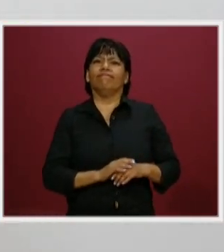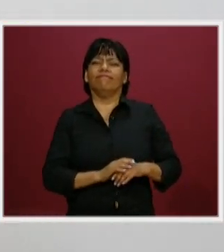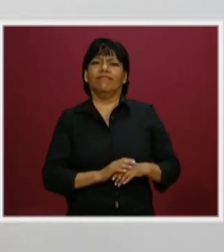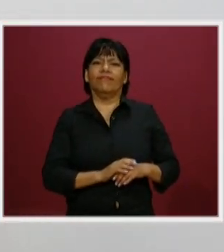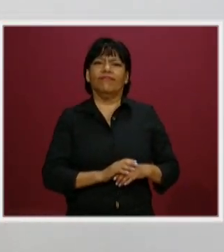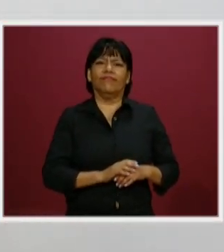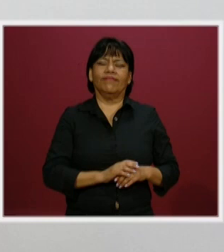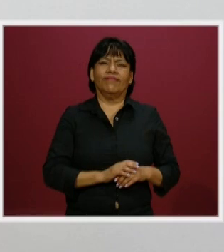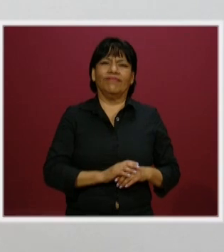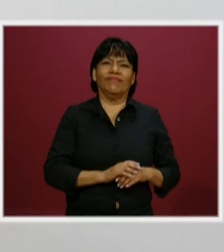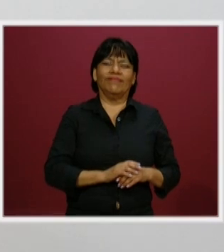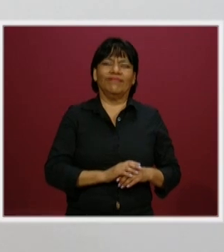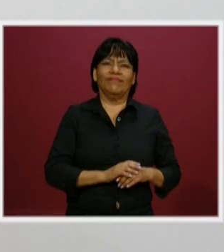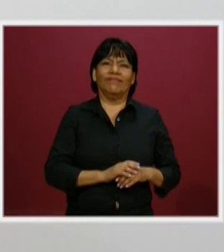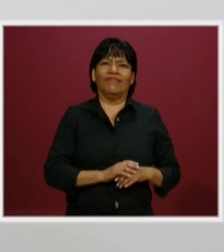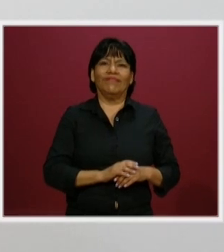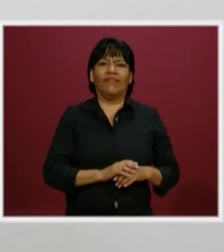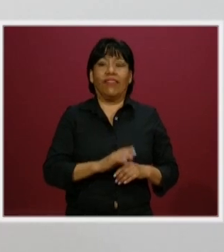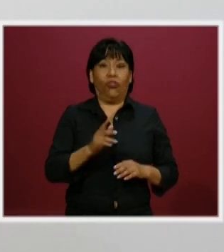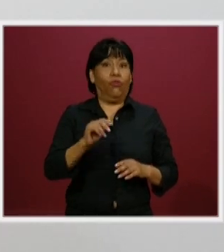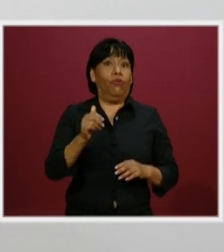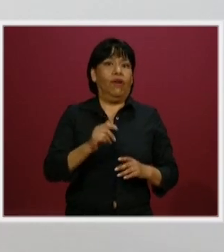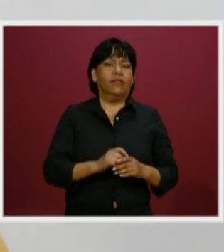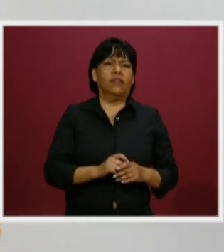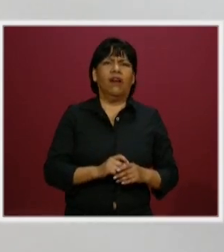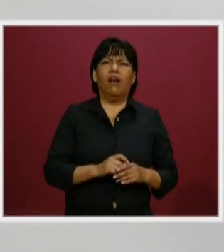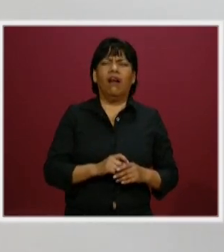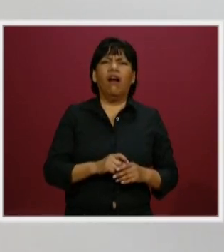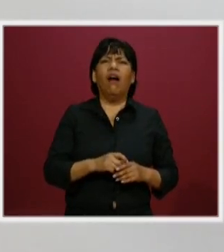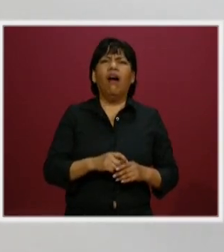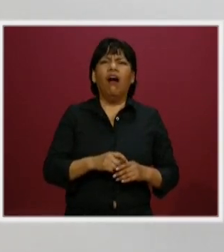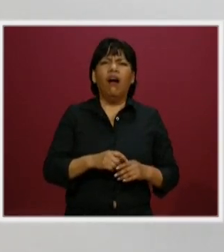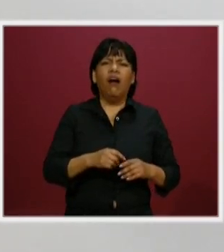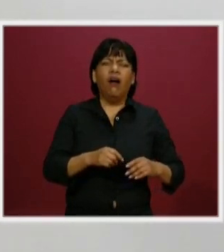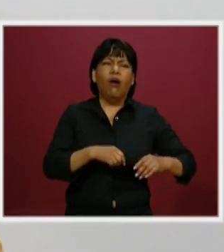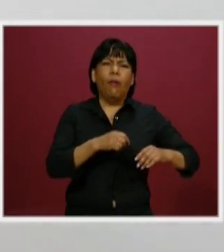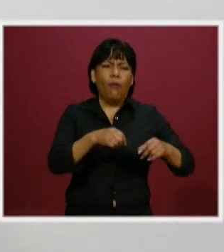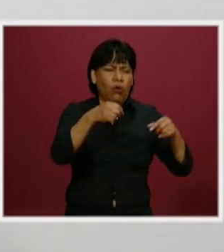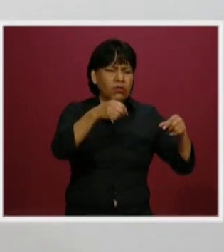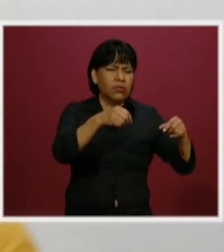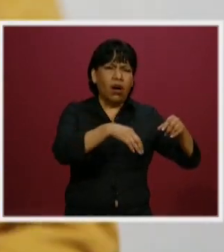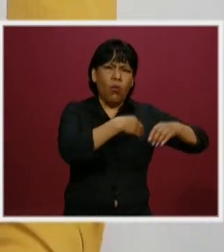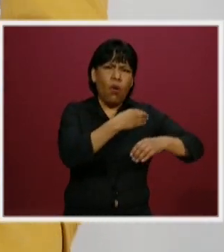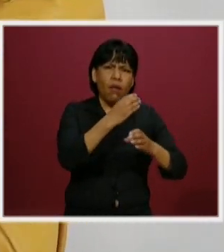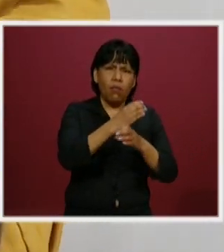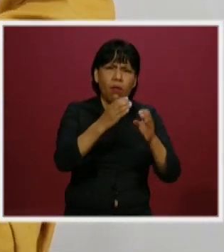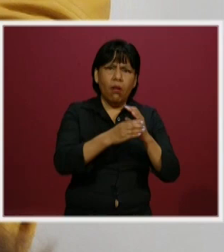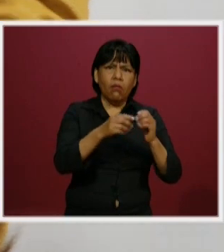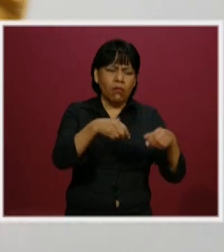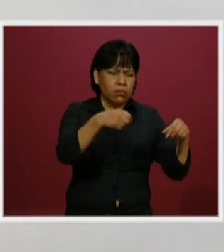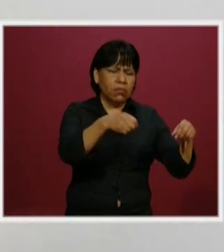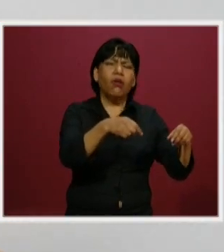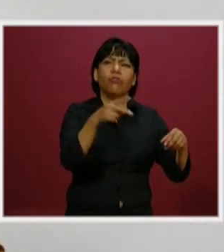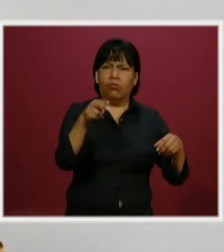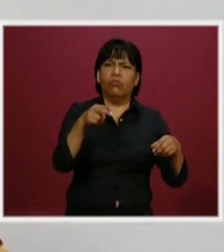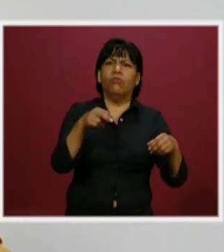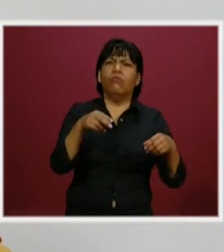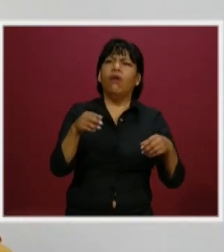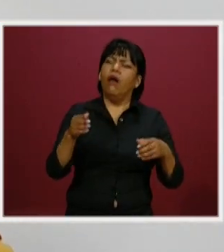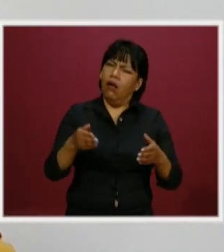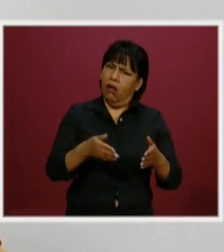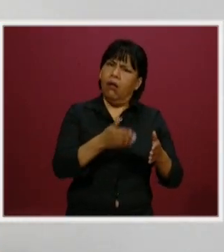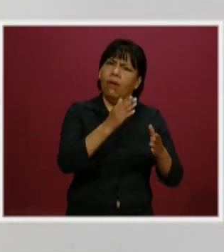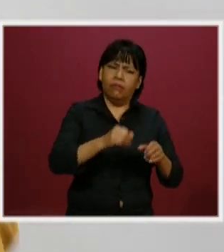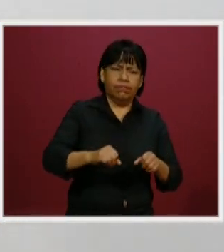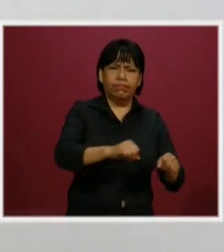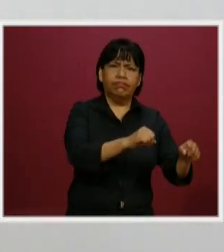la plantilla lleva a tus bolsas al supermercado también lo tengo muy bien colocamos